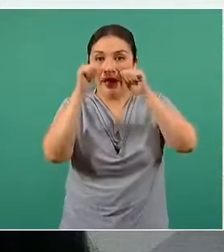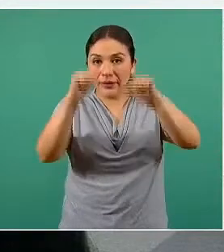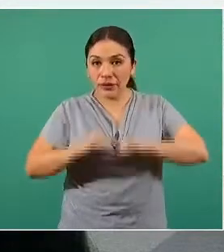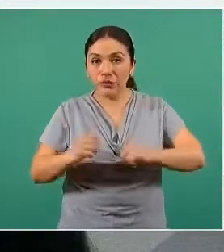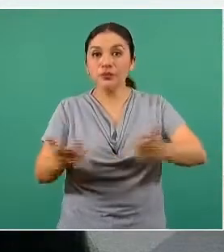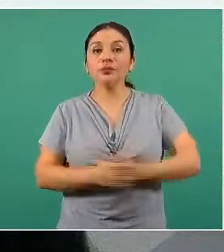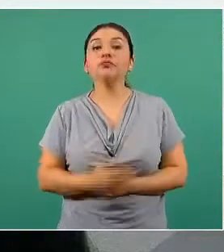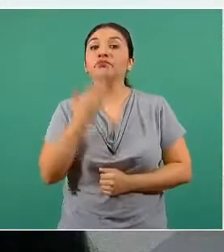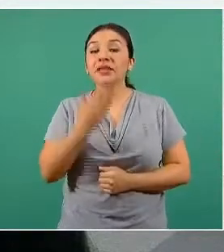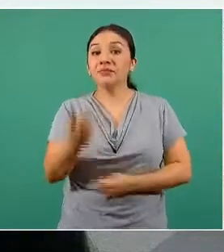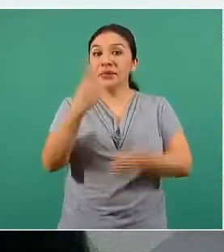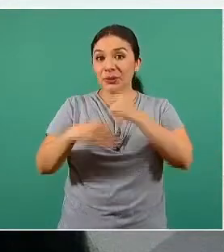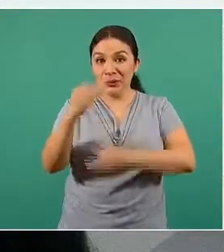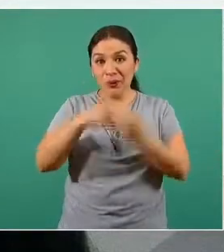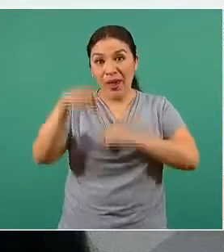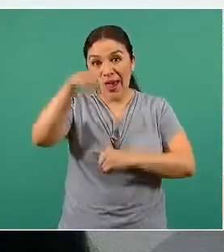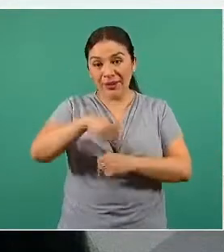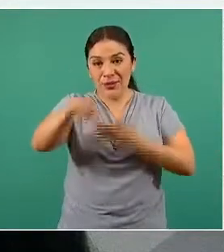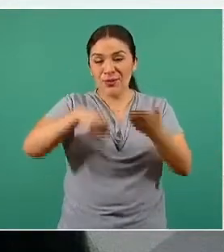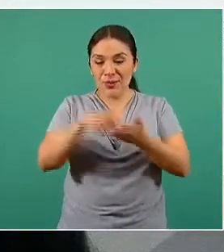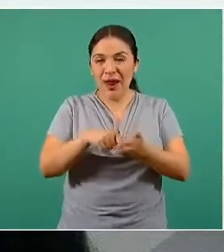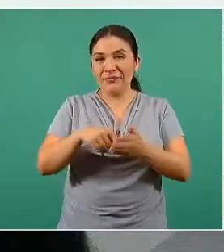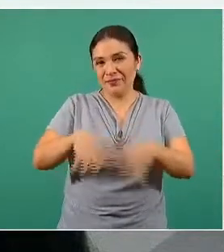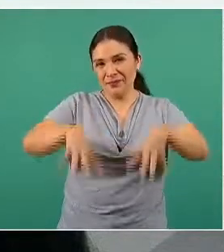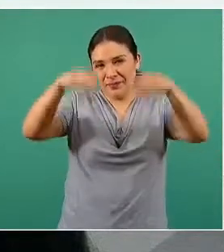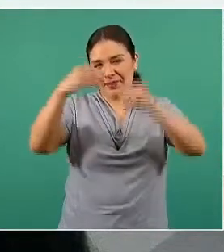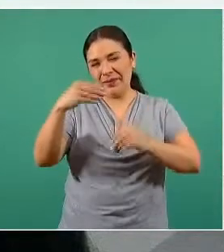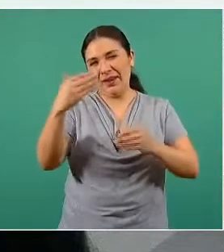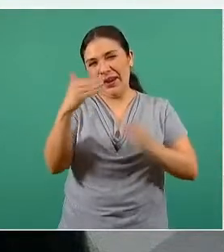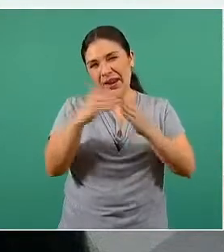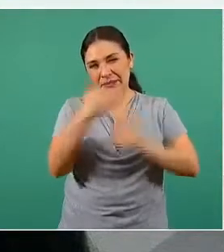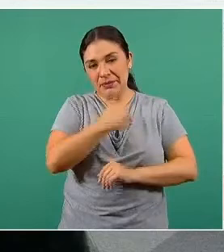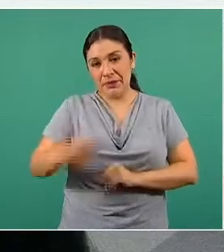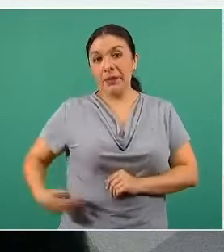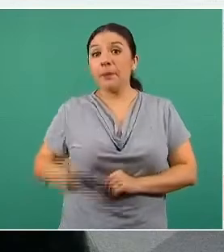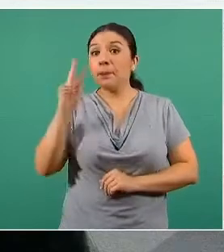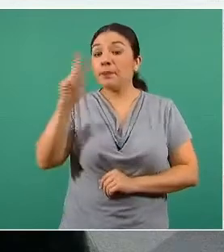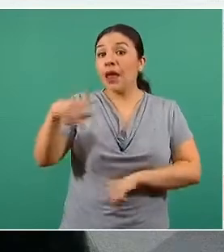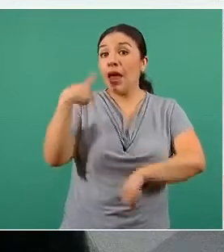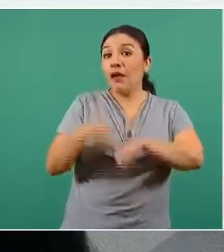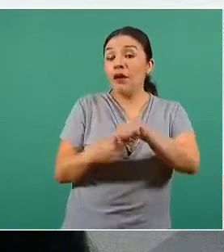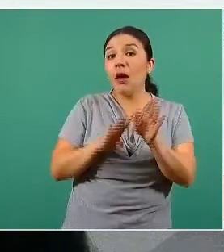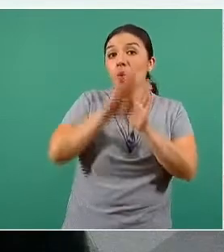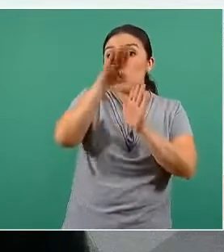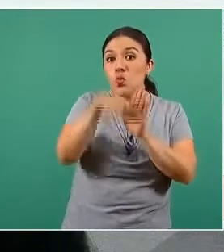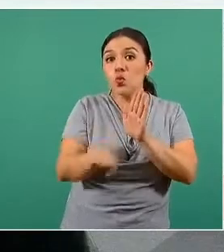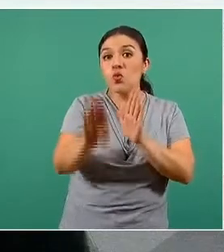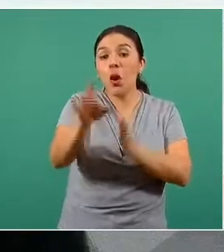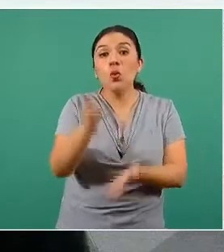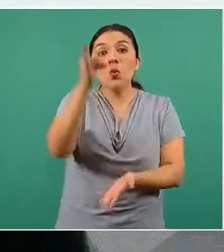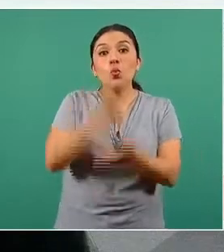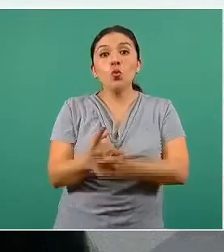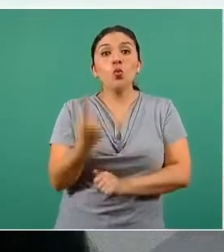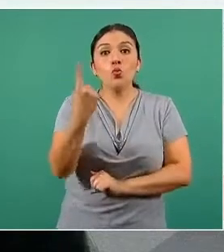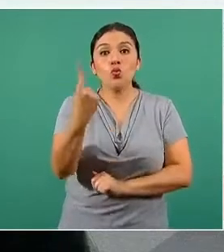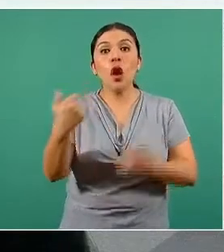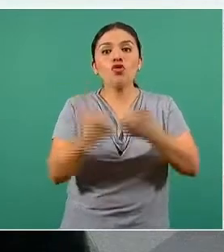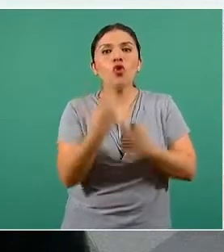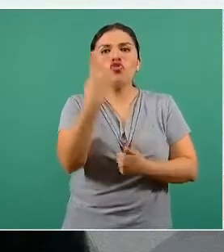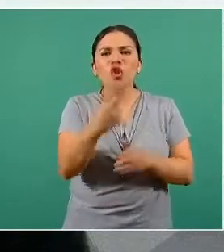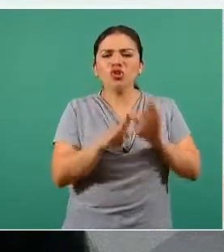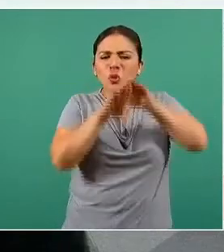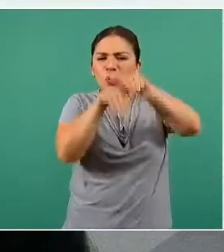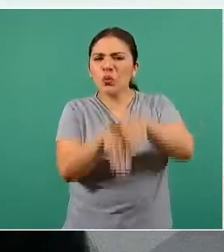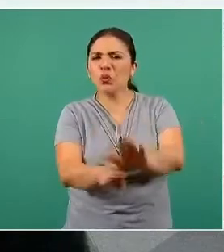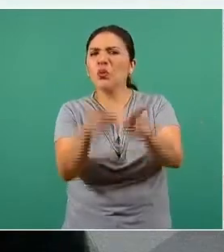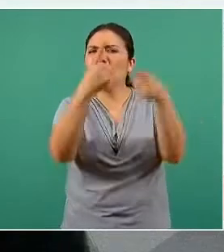Y bienvenidas todas y todos aquí en Palacio Nacional. Nuestra curva epidémica, una sola curva epidémica con dos olas